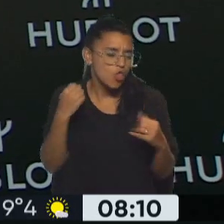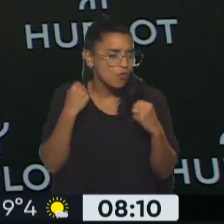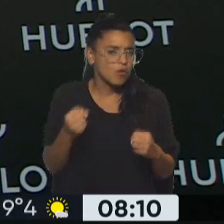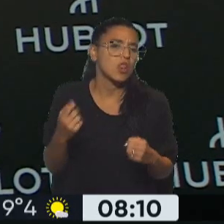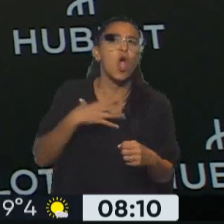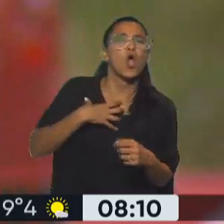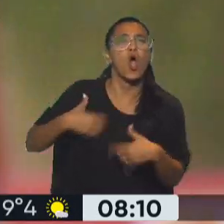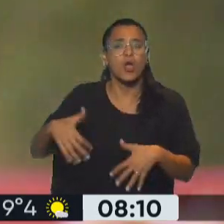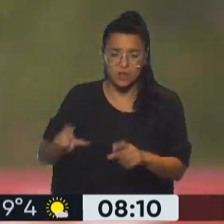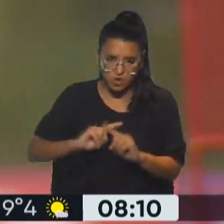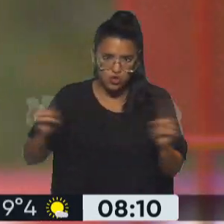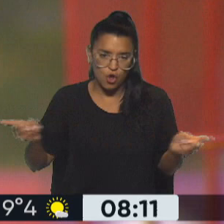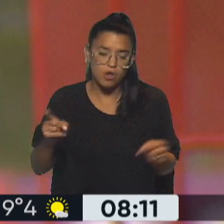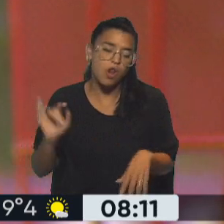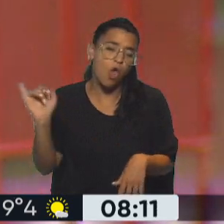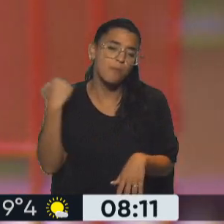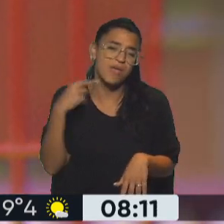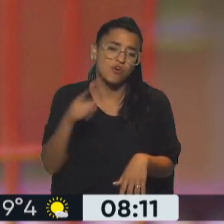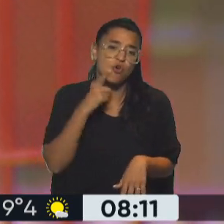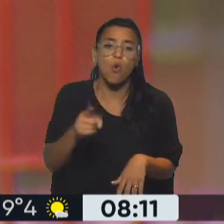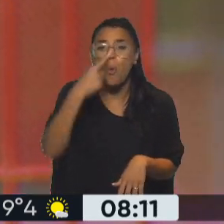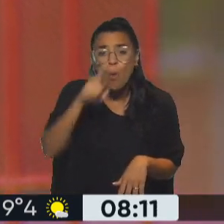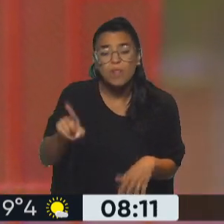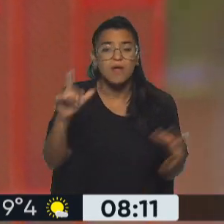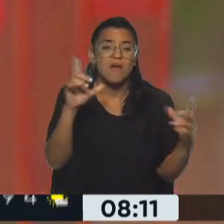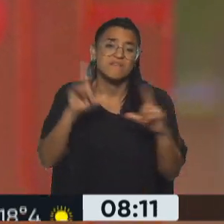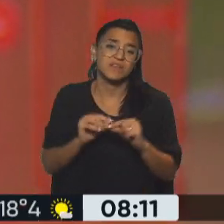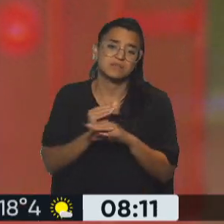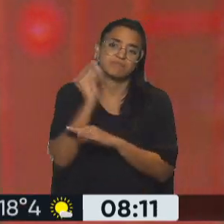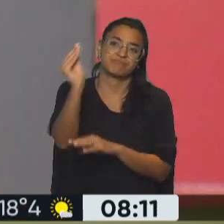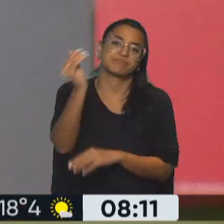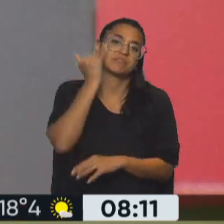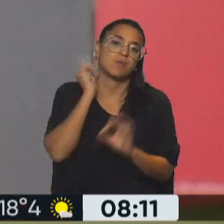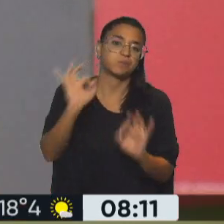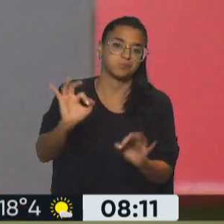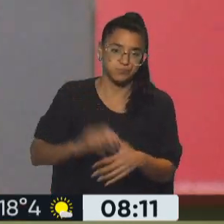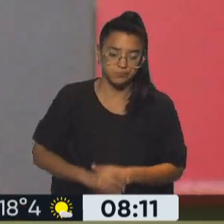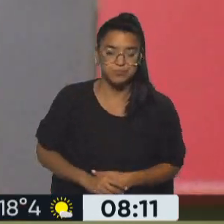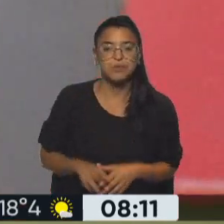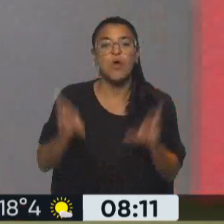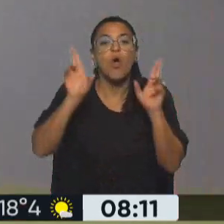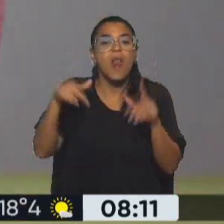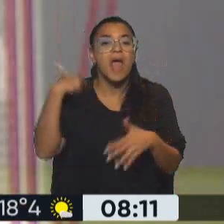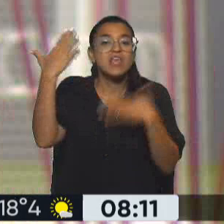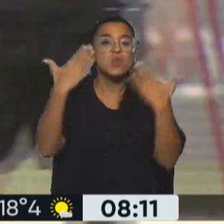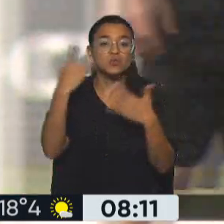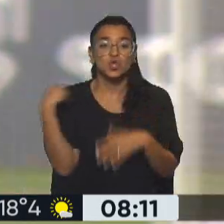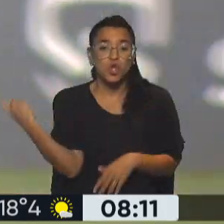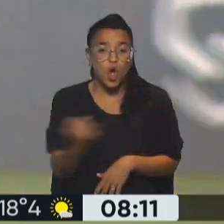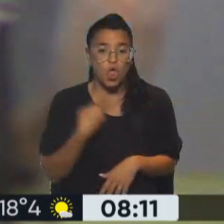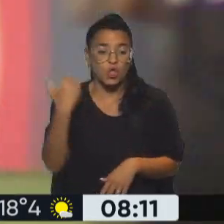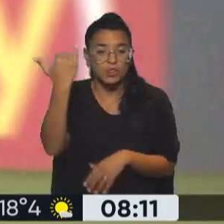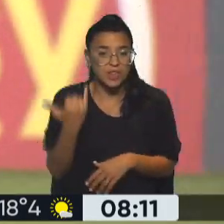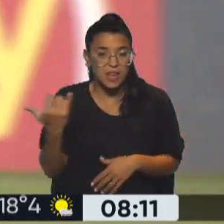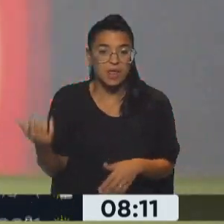rival y bueno, sería ideal llegar a la última fecha ya clasificado. Ojalá que toda esta ilusión que tenemos todos también,